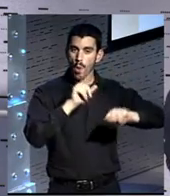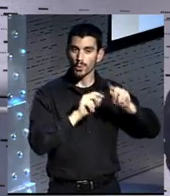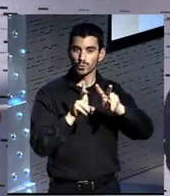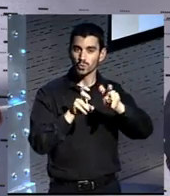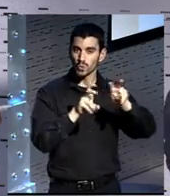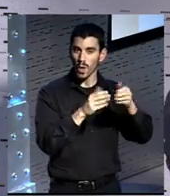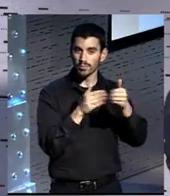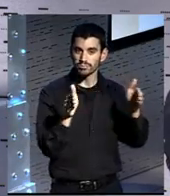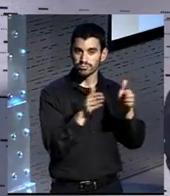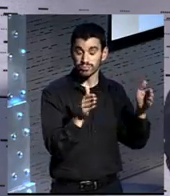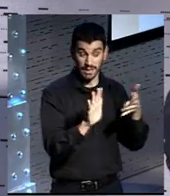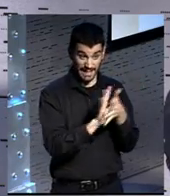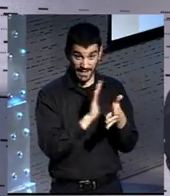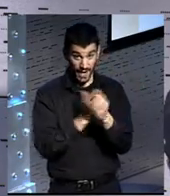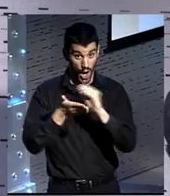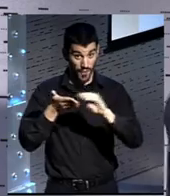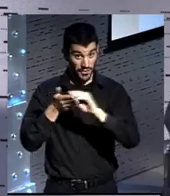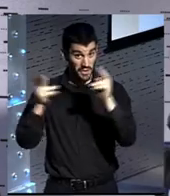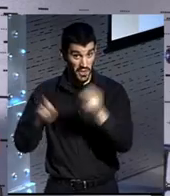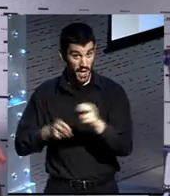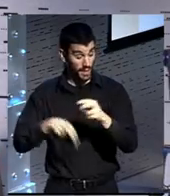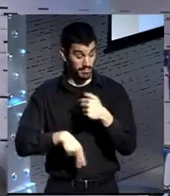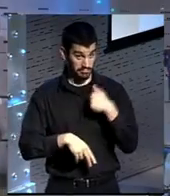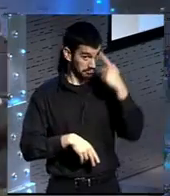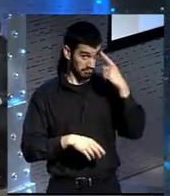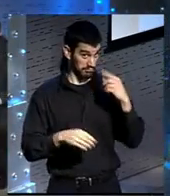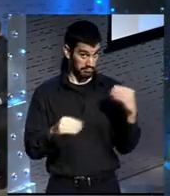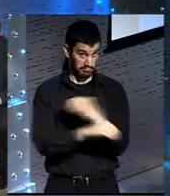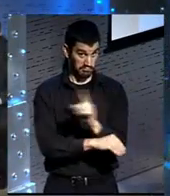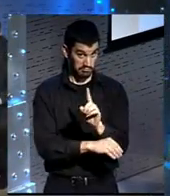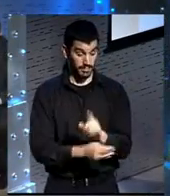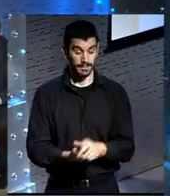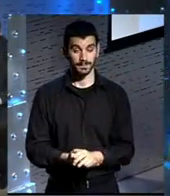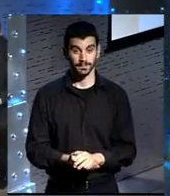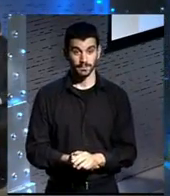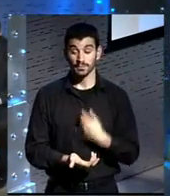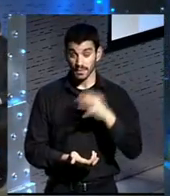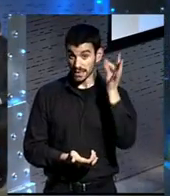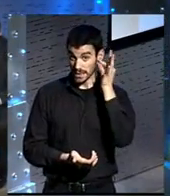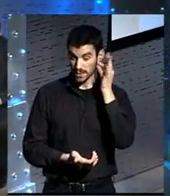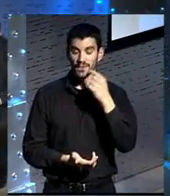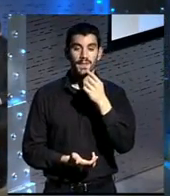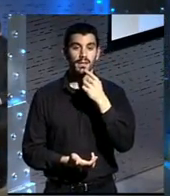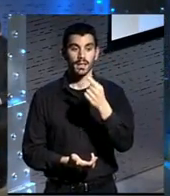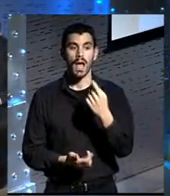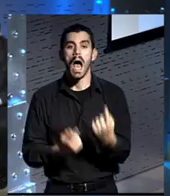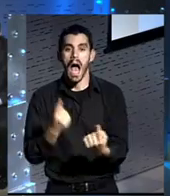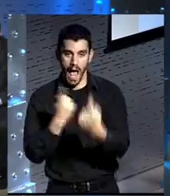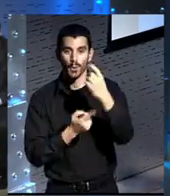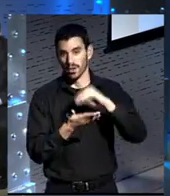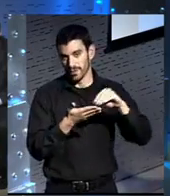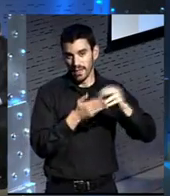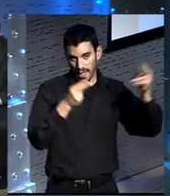ello cerrar oficinas. Yo creo que no es la... Va a redefinir el papel. Yo creo que algunas se van a cerrar, pero como parte